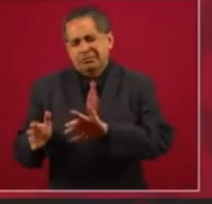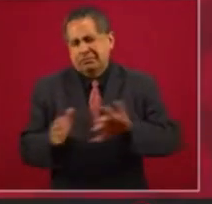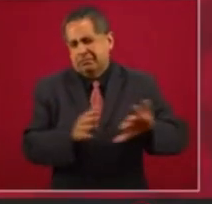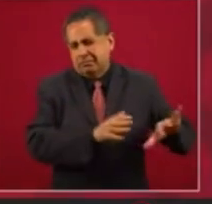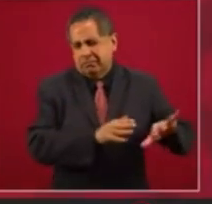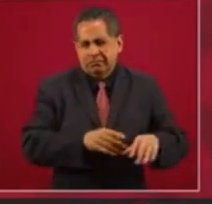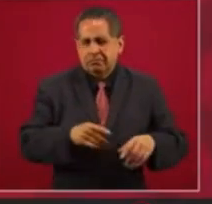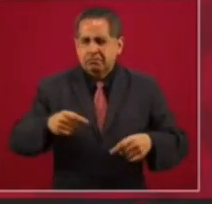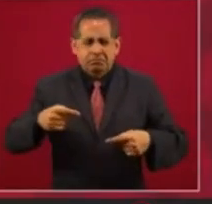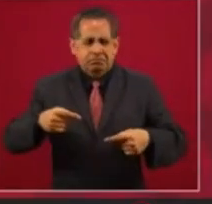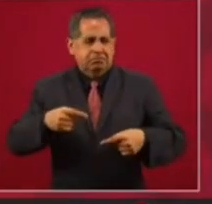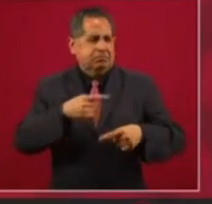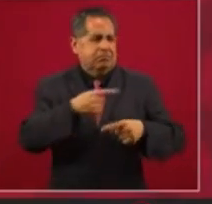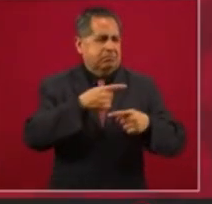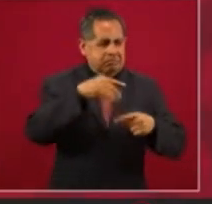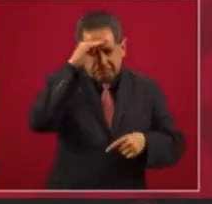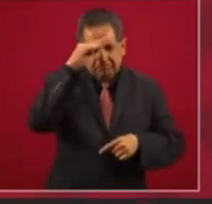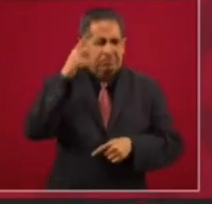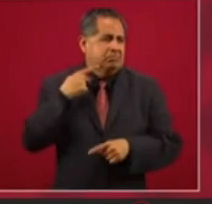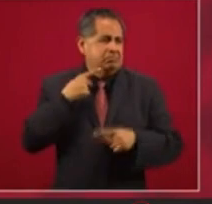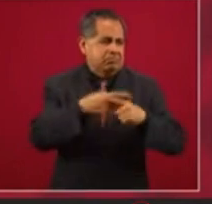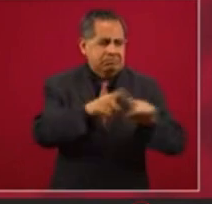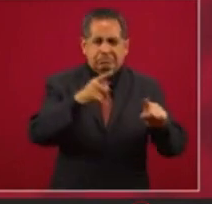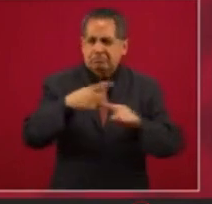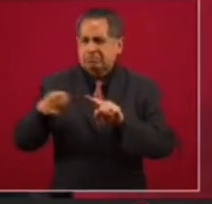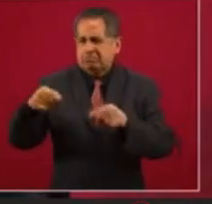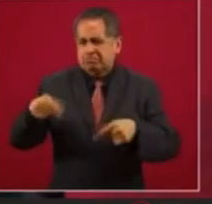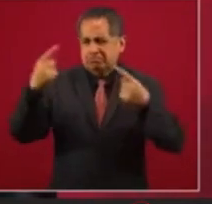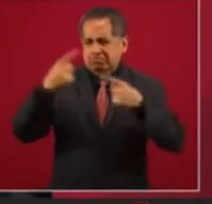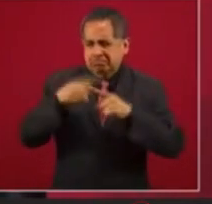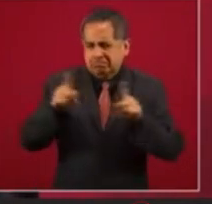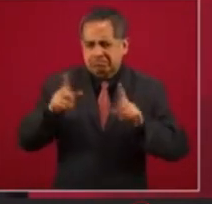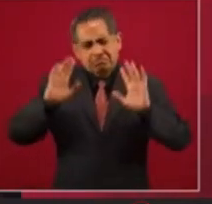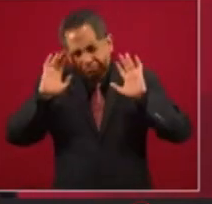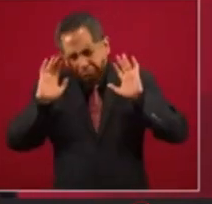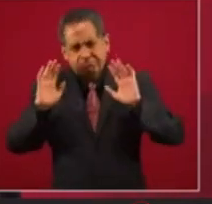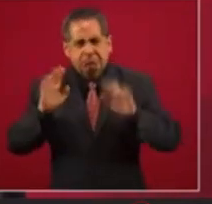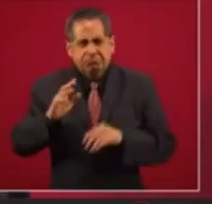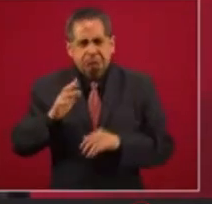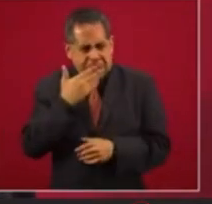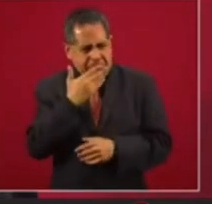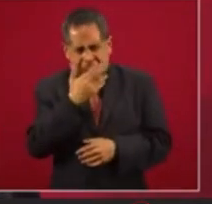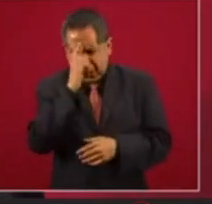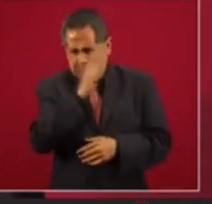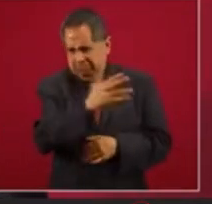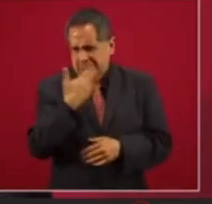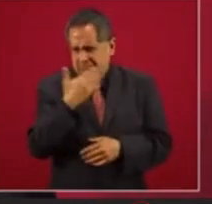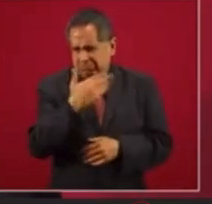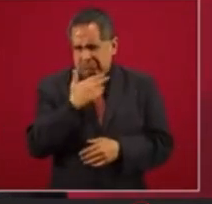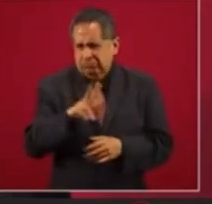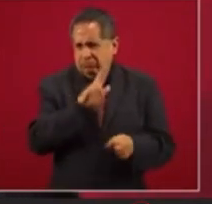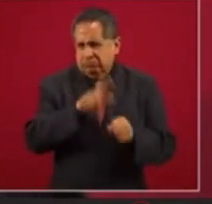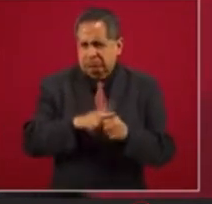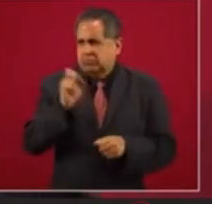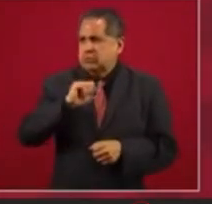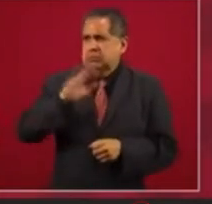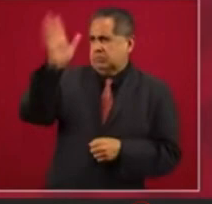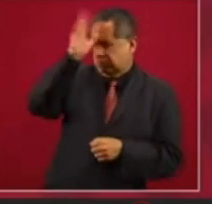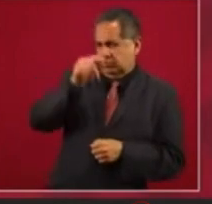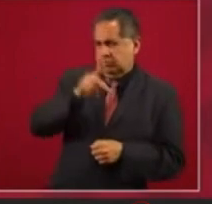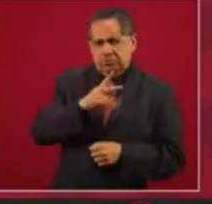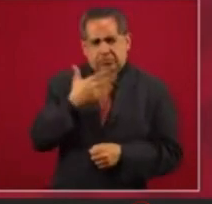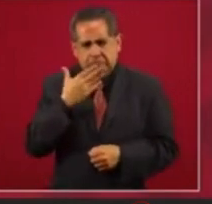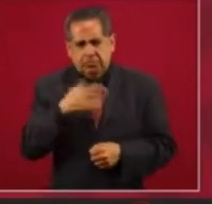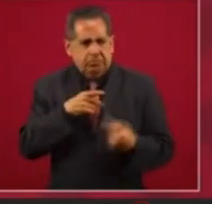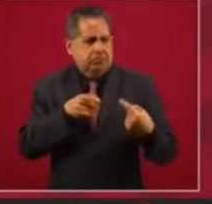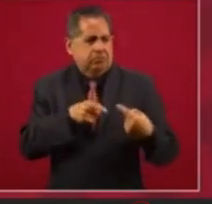diferencias políticas. Eso también es legítimo, es normal. Tiene